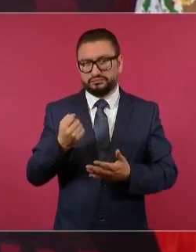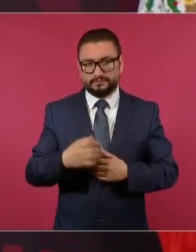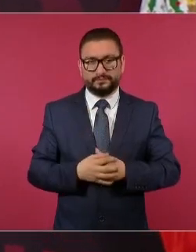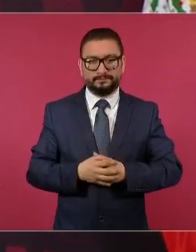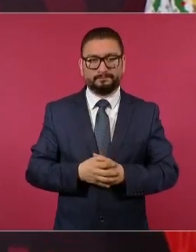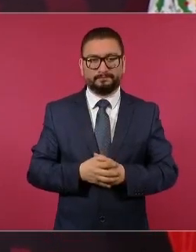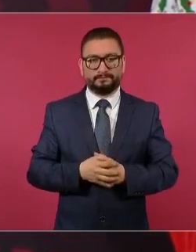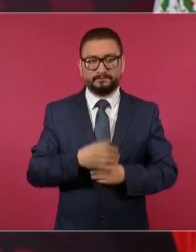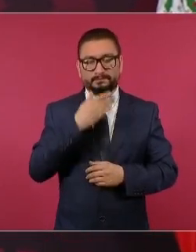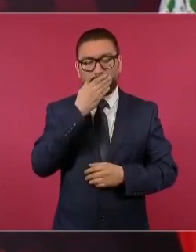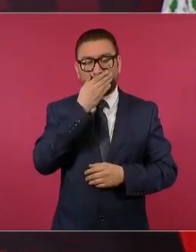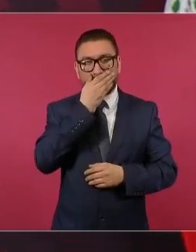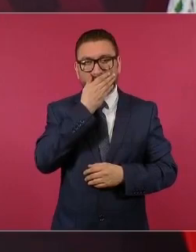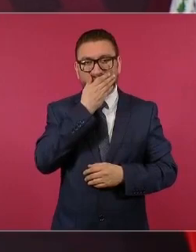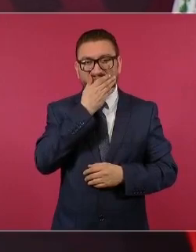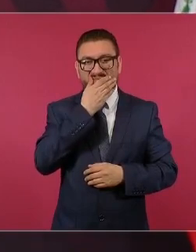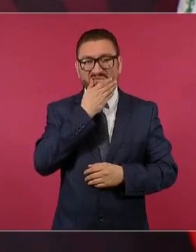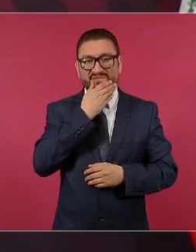Y